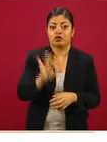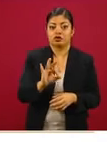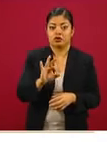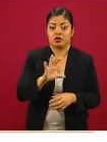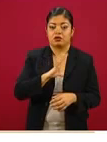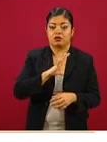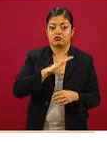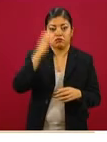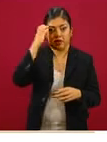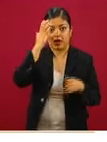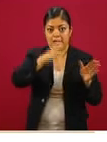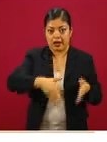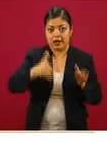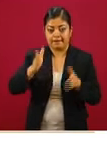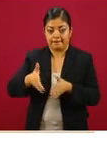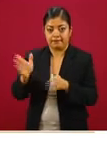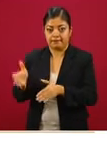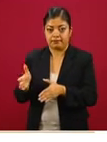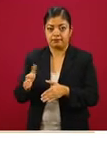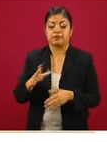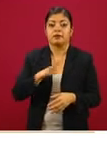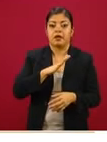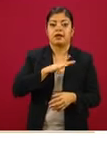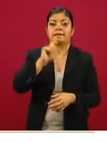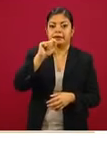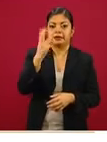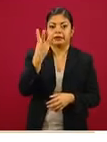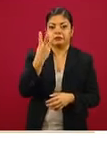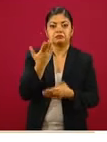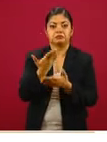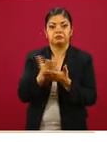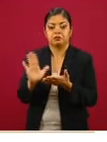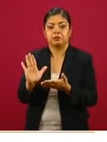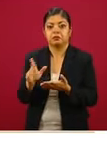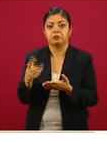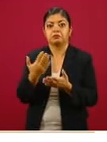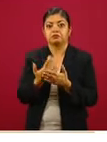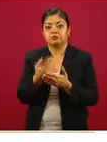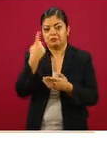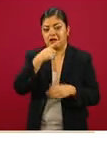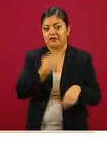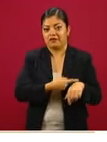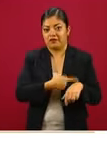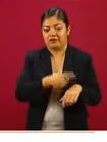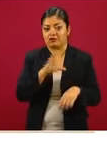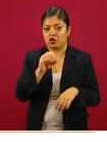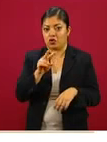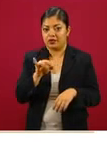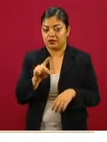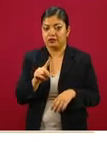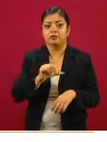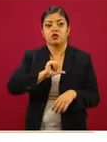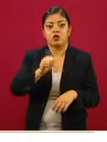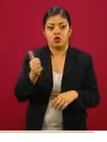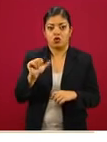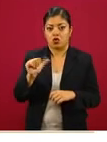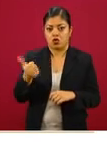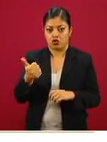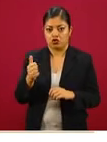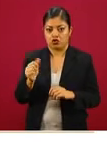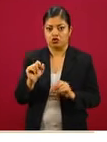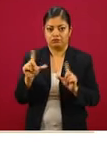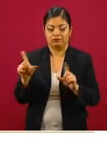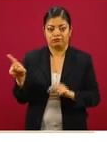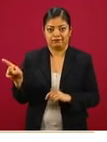en camas generales, todavía resta 23% libres. Y en la última diapositiva vemos en el